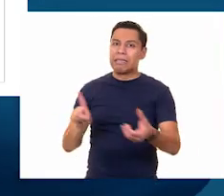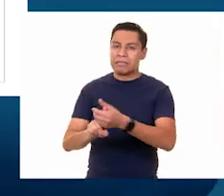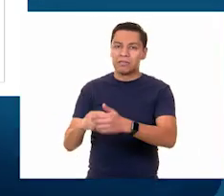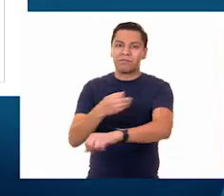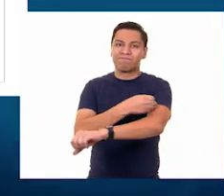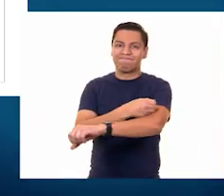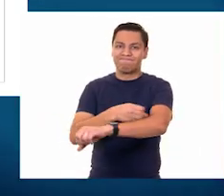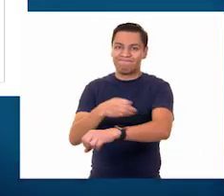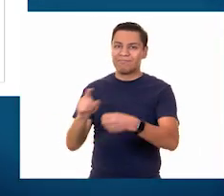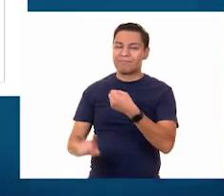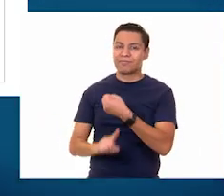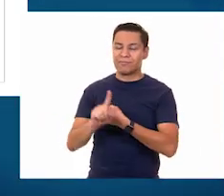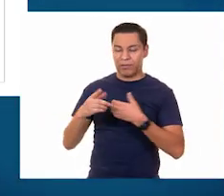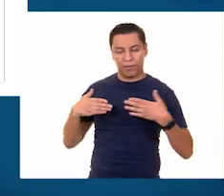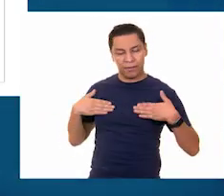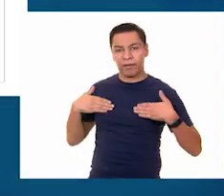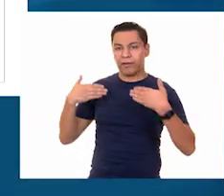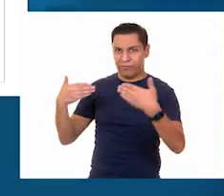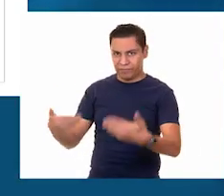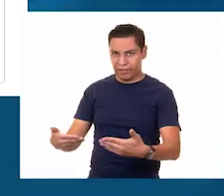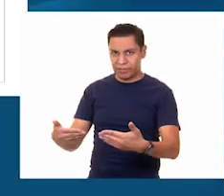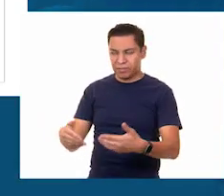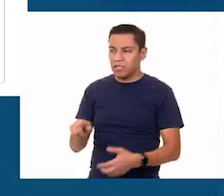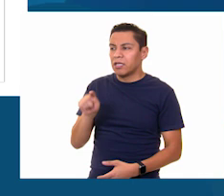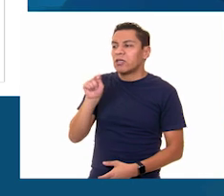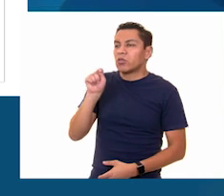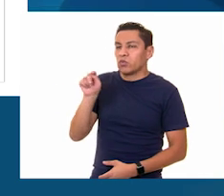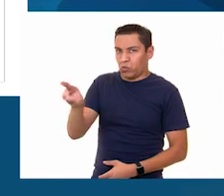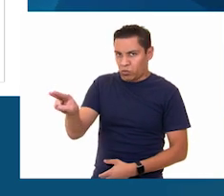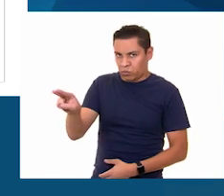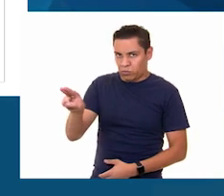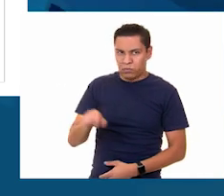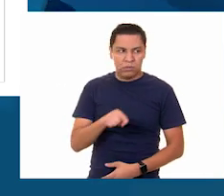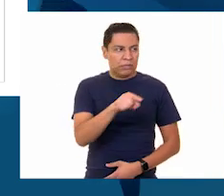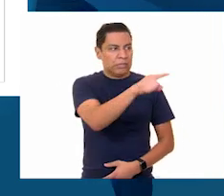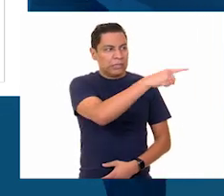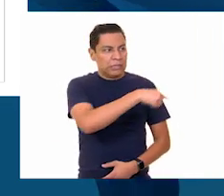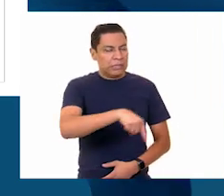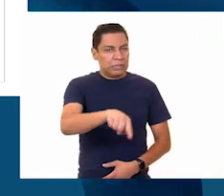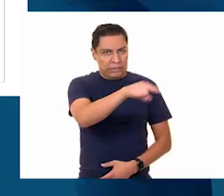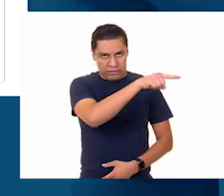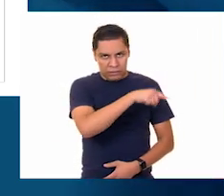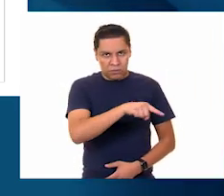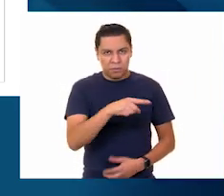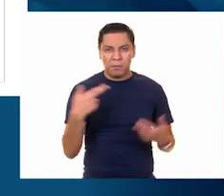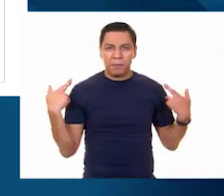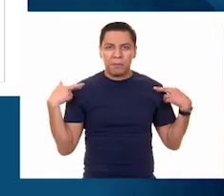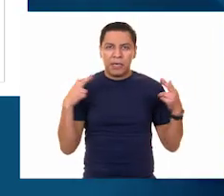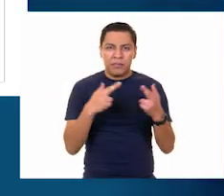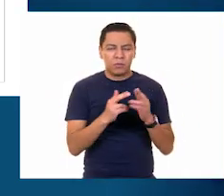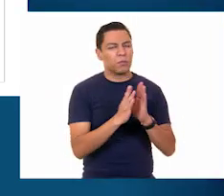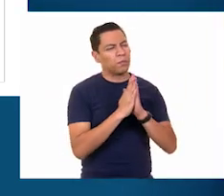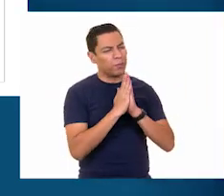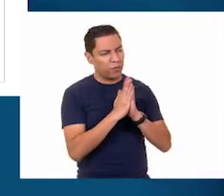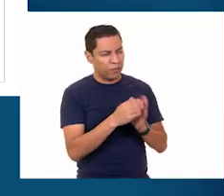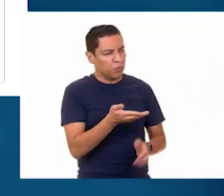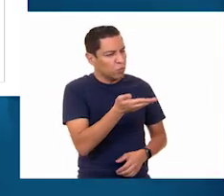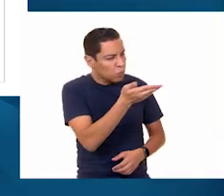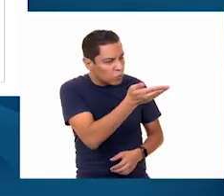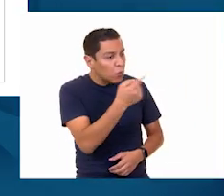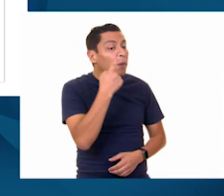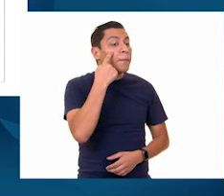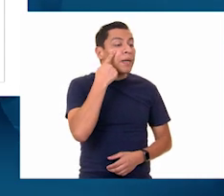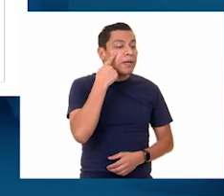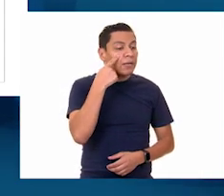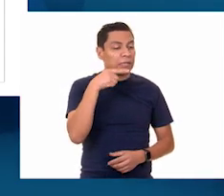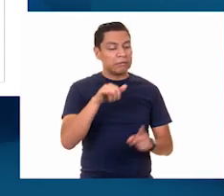¿no?, de mayor confianza. En cambio, los docentes lo atienden como parte de su trabajo. Así es, Juan Carlos. Pero